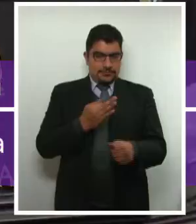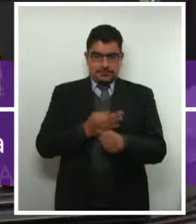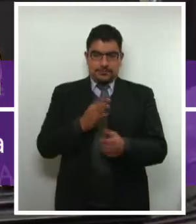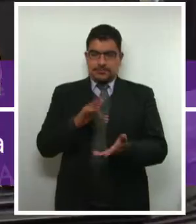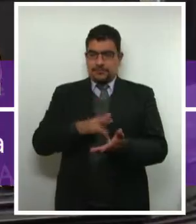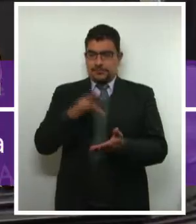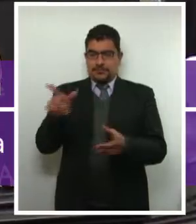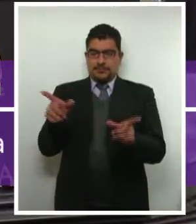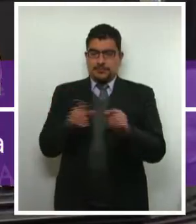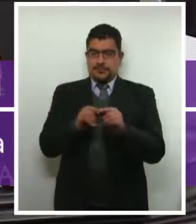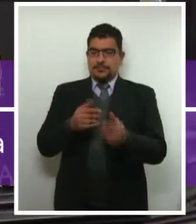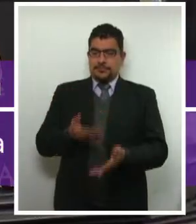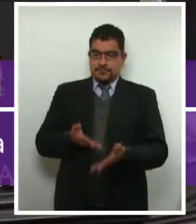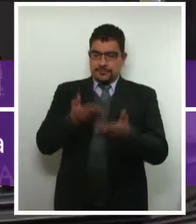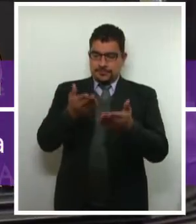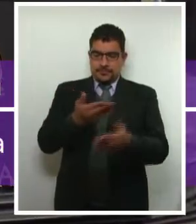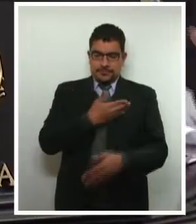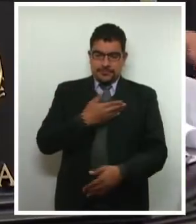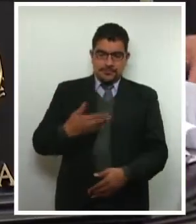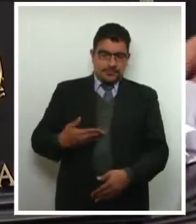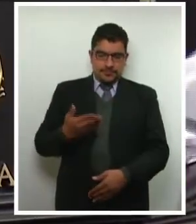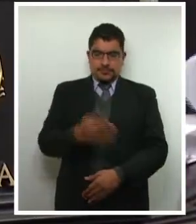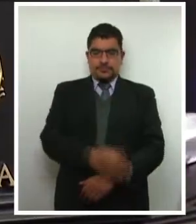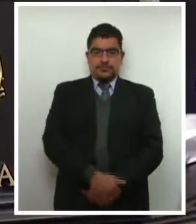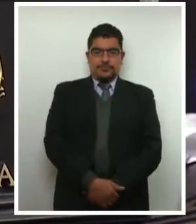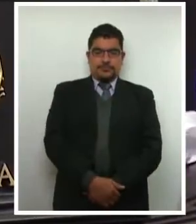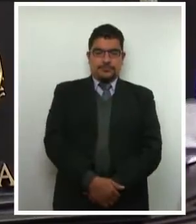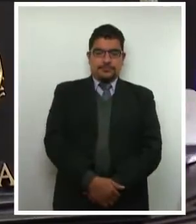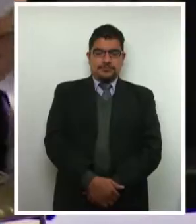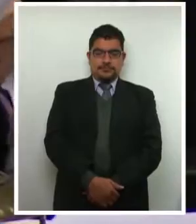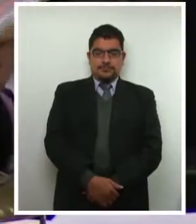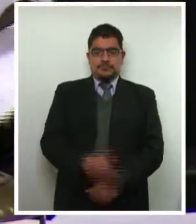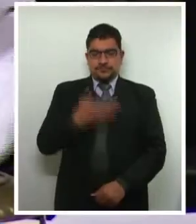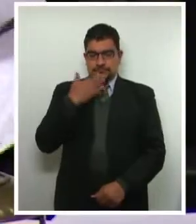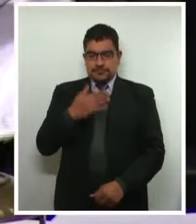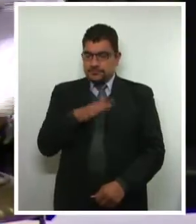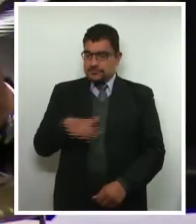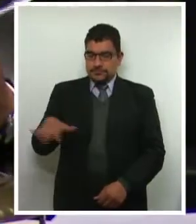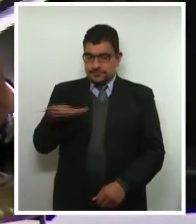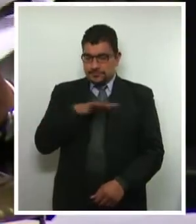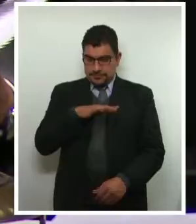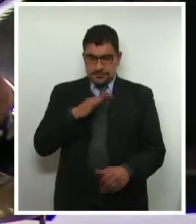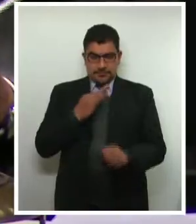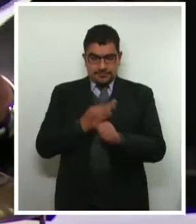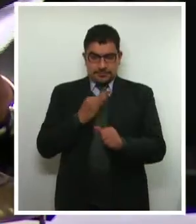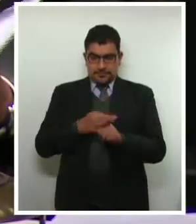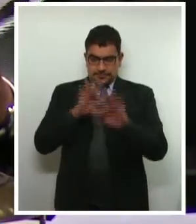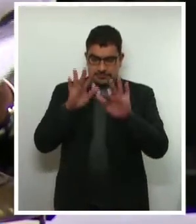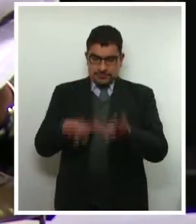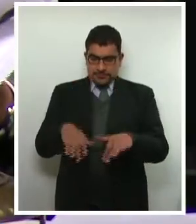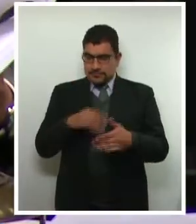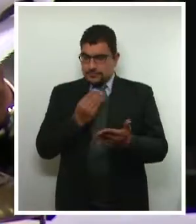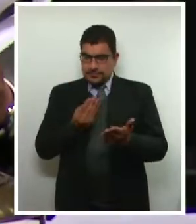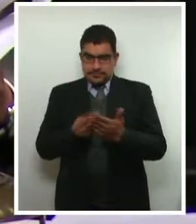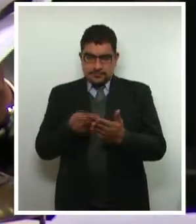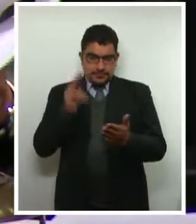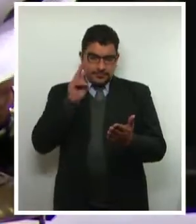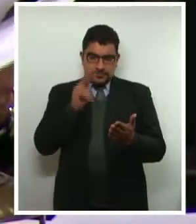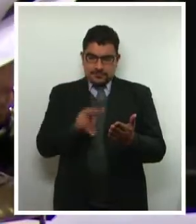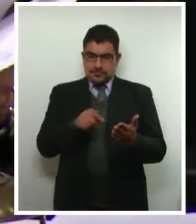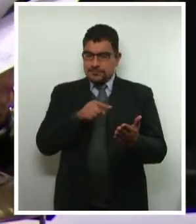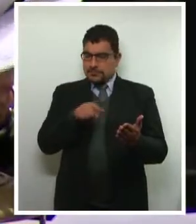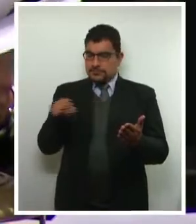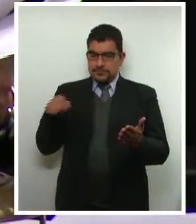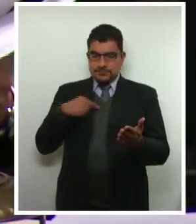Es cuanto, Presidenta. Bien, ya todos tienen esta reserva, ya la han